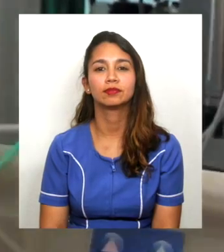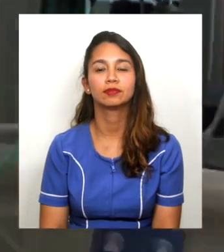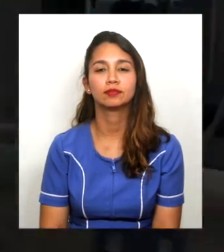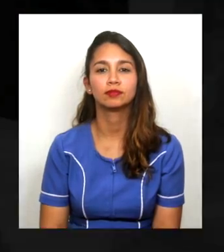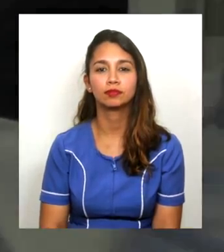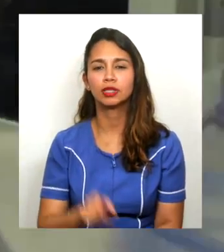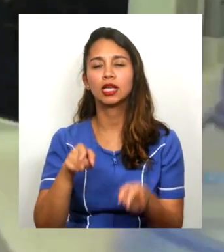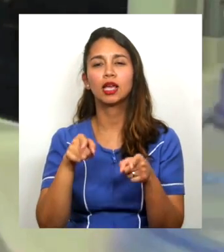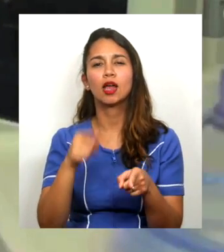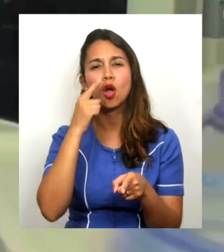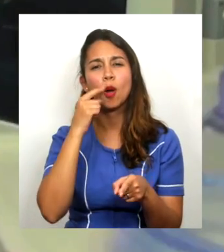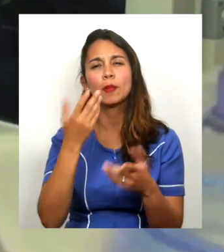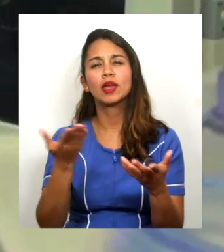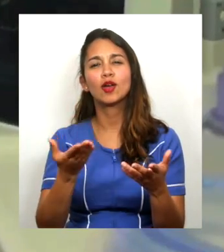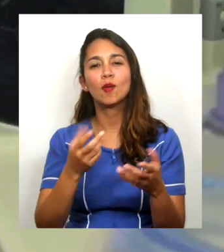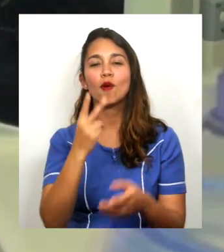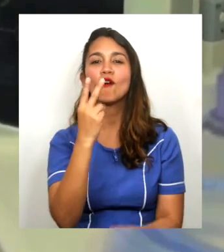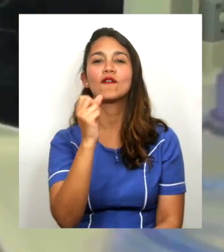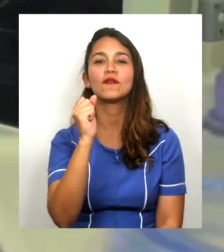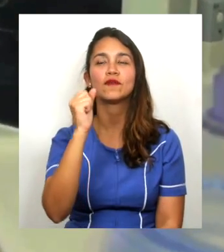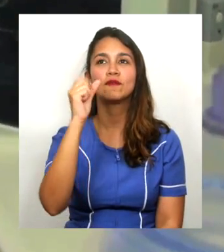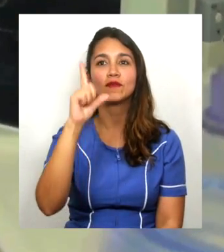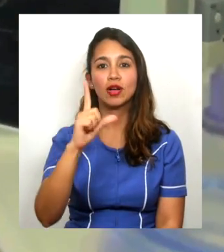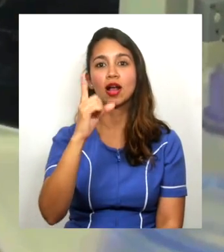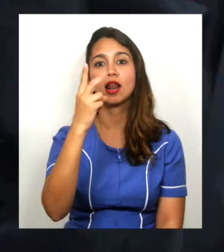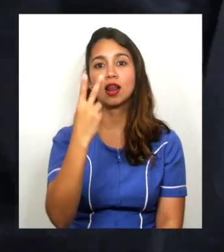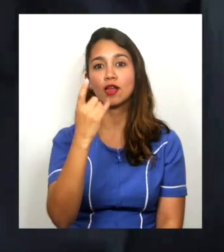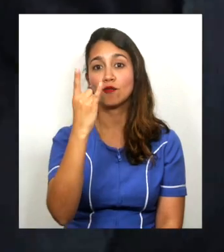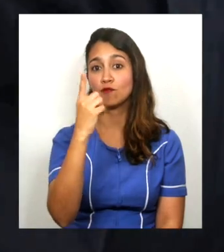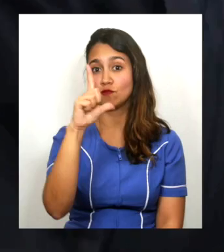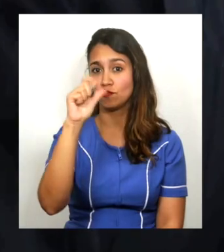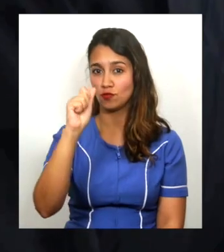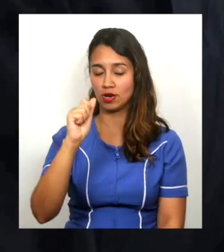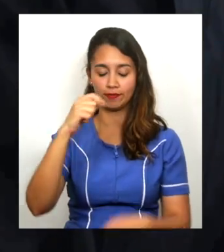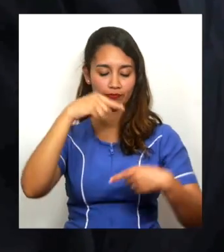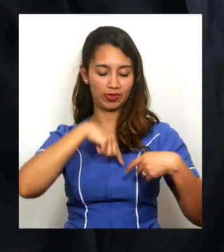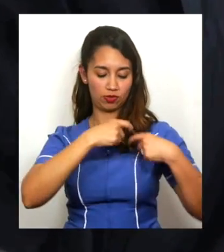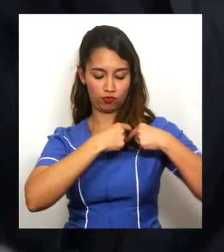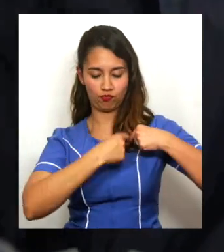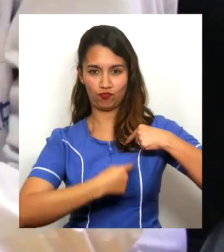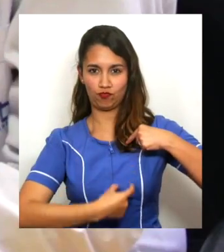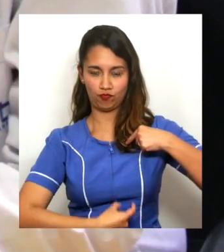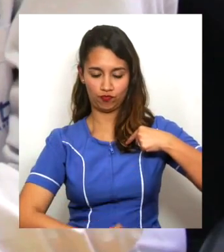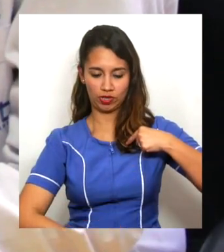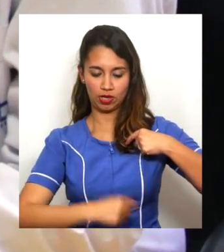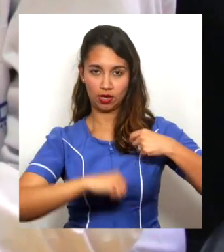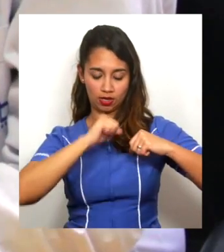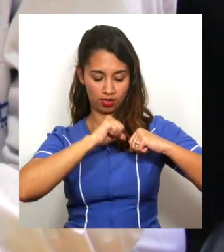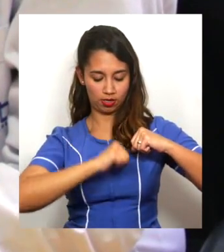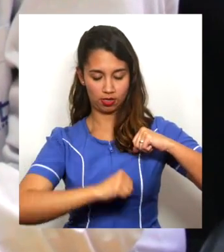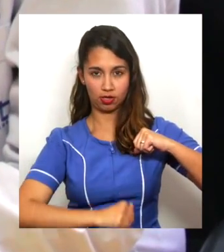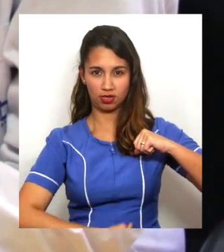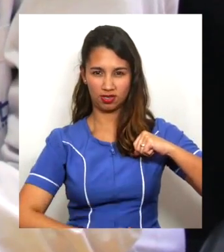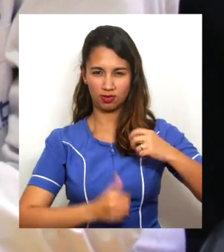Don Miguel Ángel fue sometido a un reemplazo de la válvula aórtica. Nosotros, ¿qué hacemos? Abrimos el corazón, abrimos la aorta, básicamente, lo